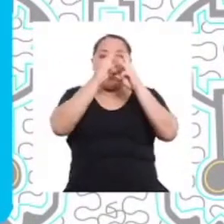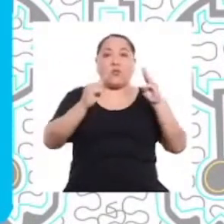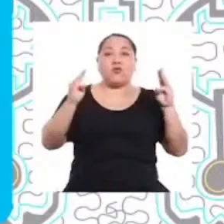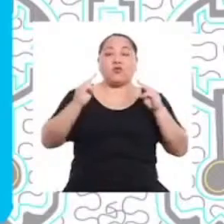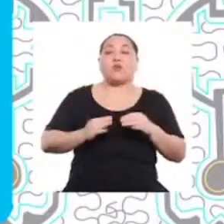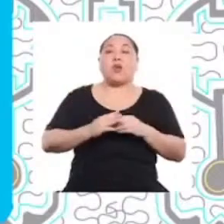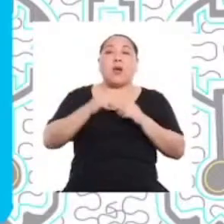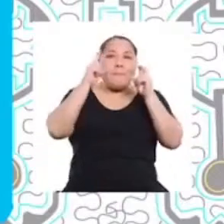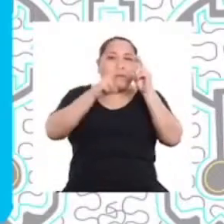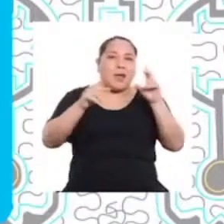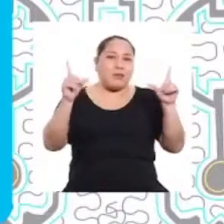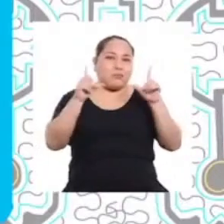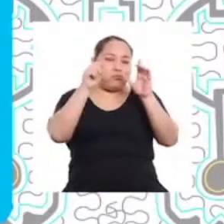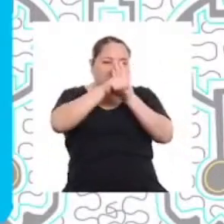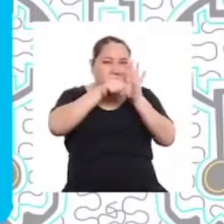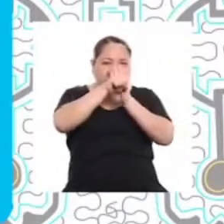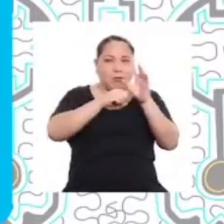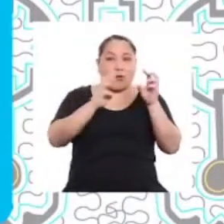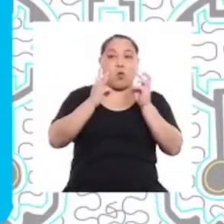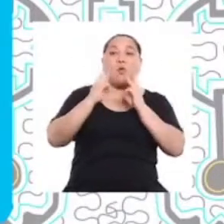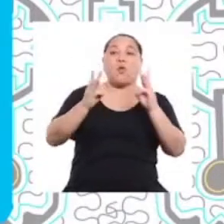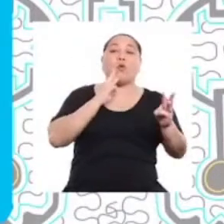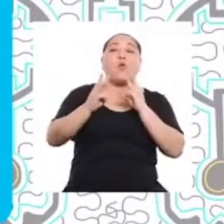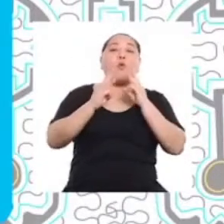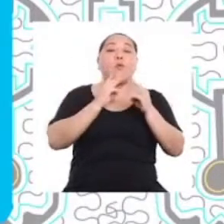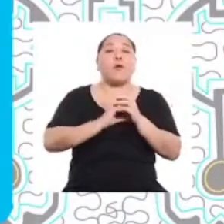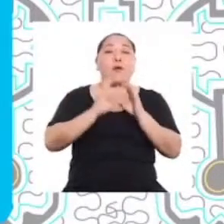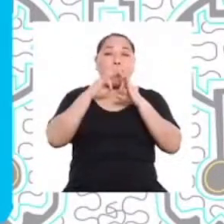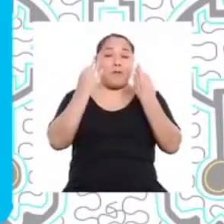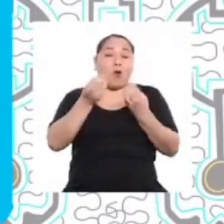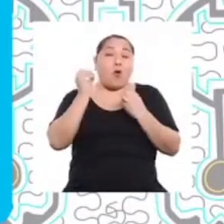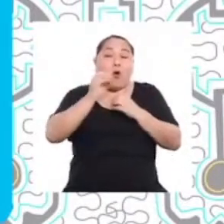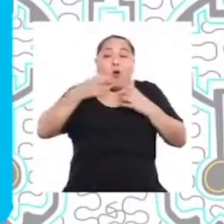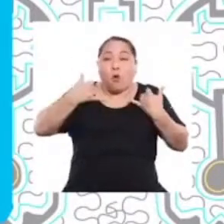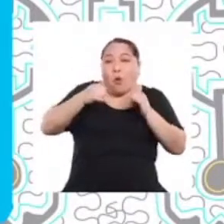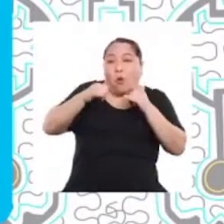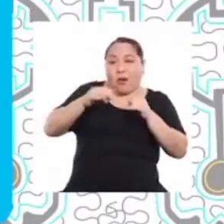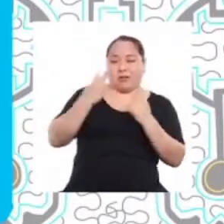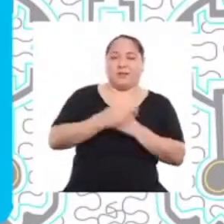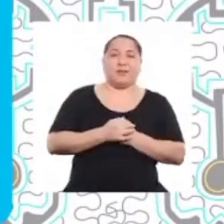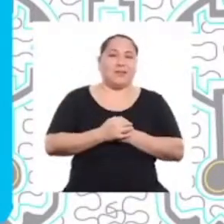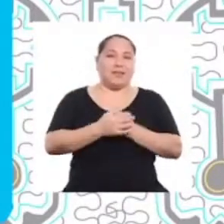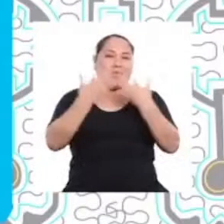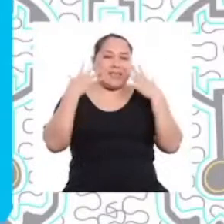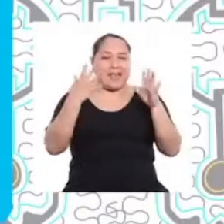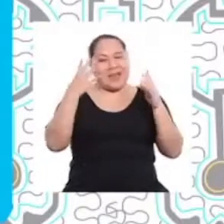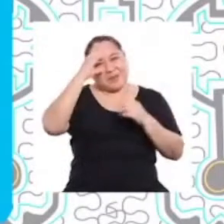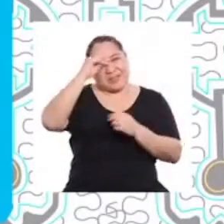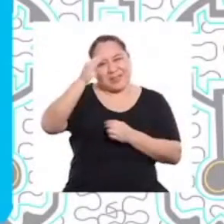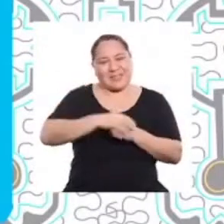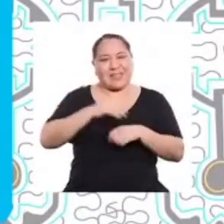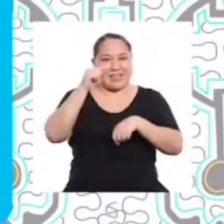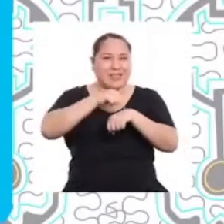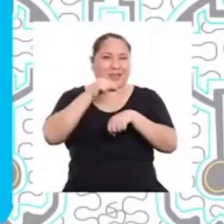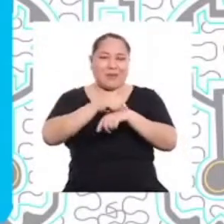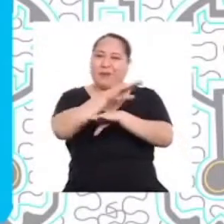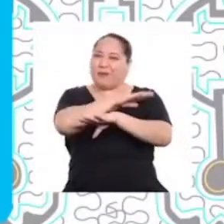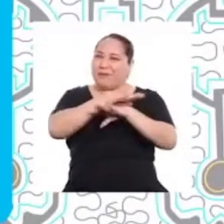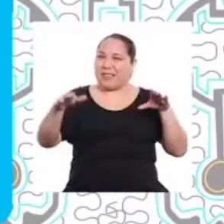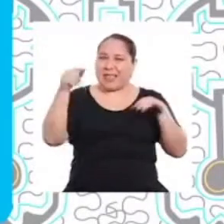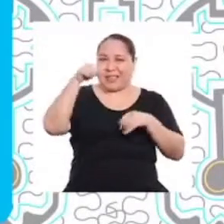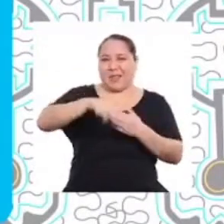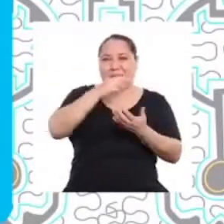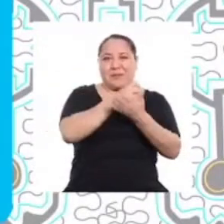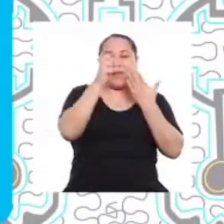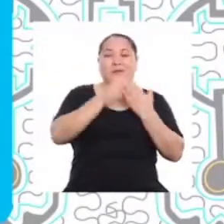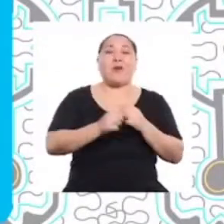a museos, ver películas, tener un chat familiar o jugar juegos. Ahora sí, chicas, hemos llegado al final